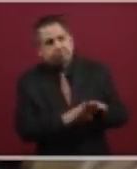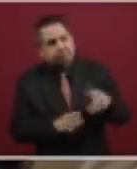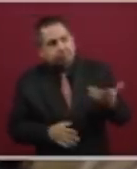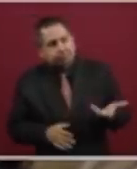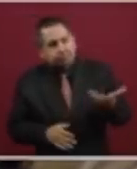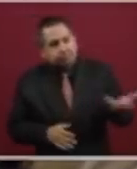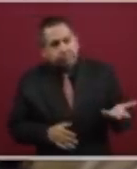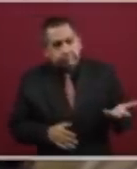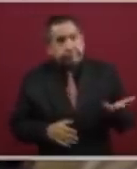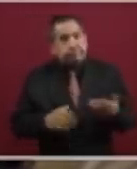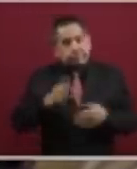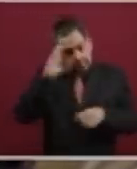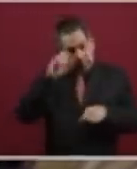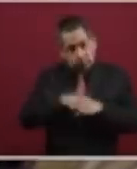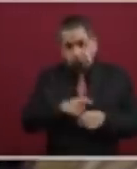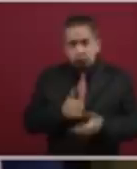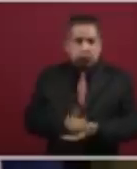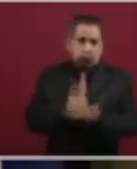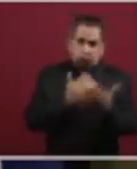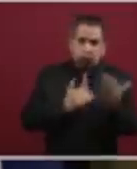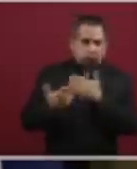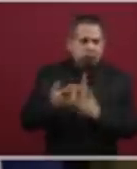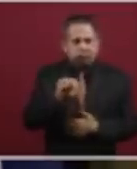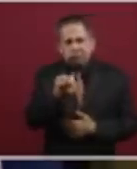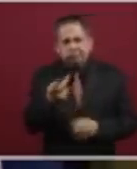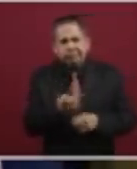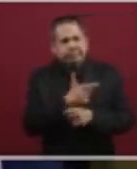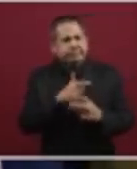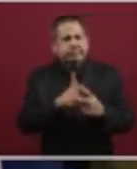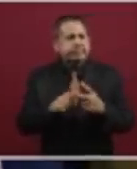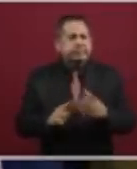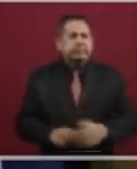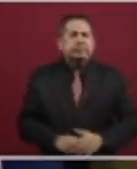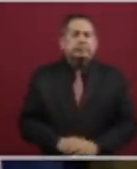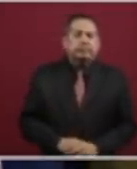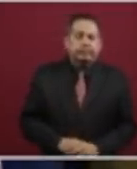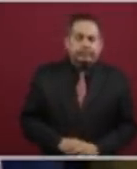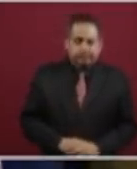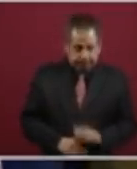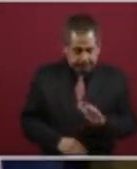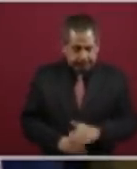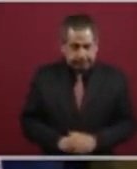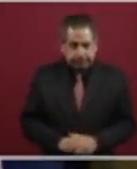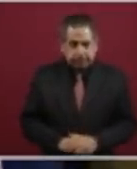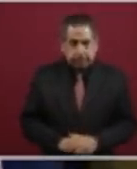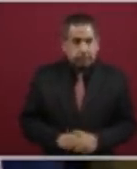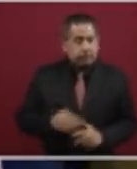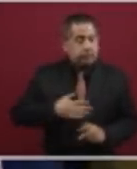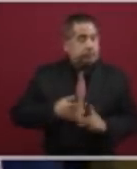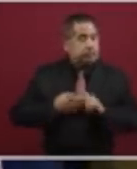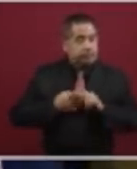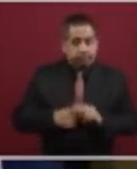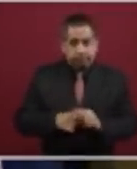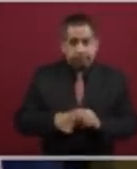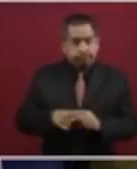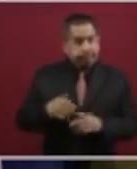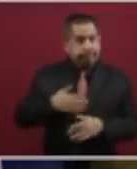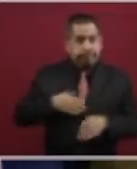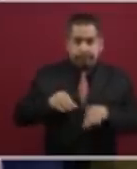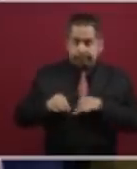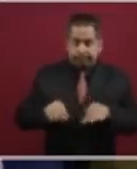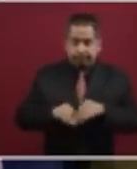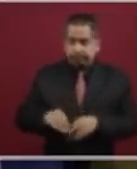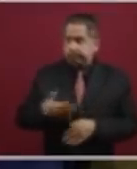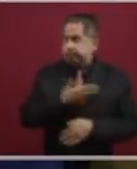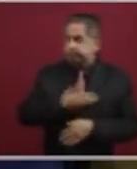una palanca de desarrollo de este país. Gracias. Desde el inicio de esta administración, por instrucción